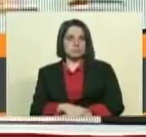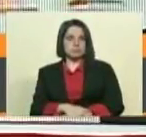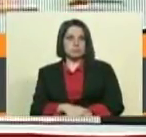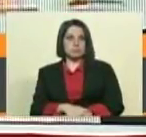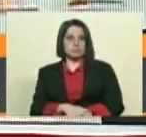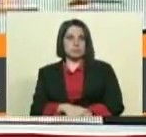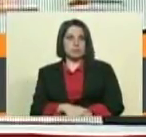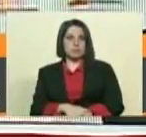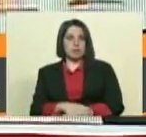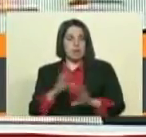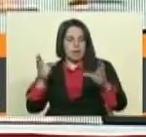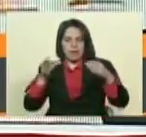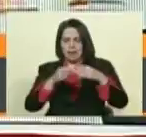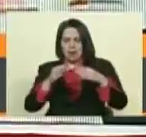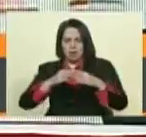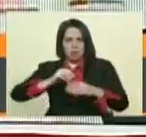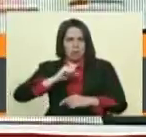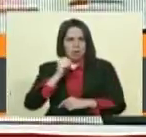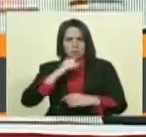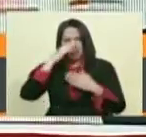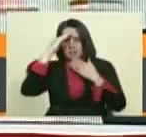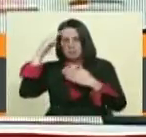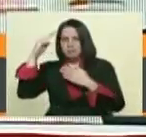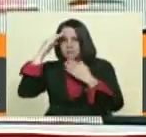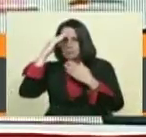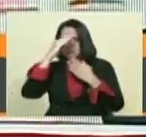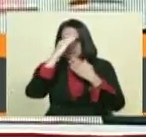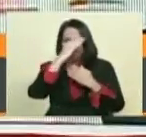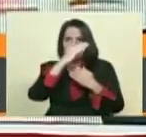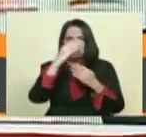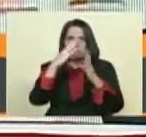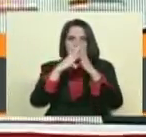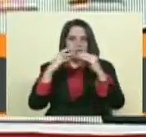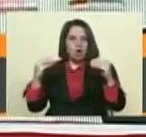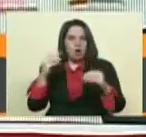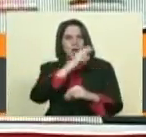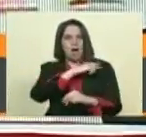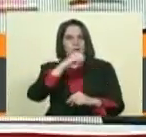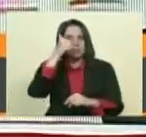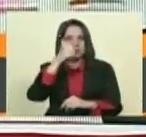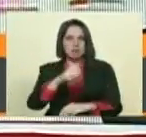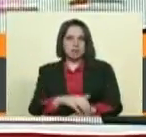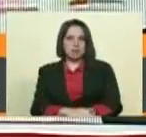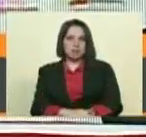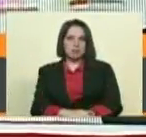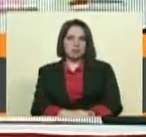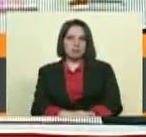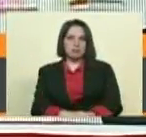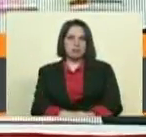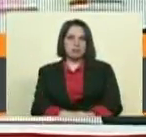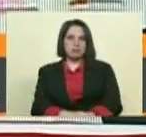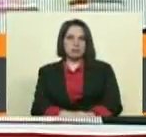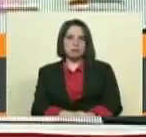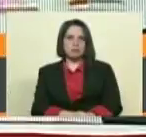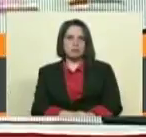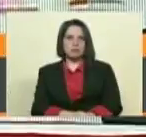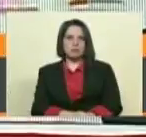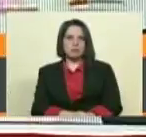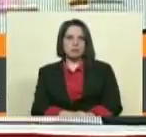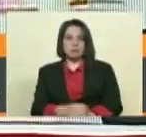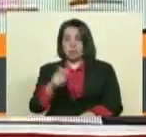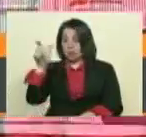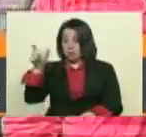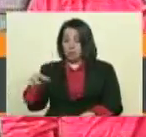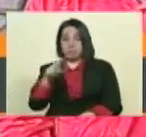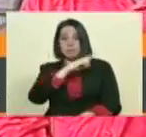al 6CPC en general, los saludo a todas sus autoridades, a no solamente a Douglas Rico,